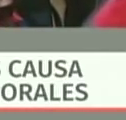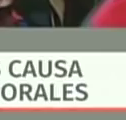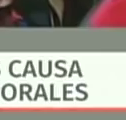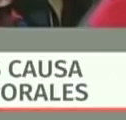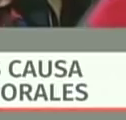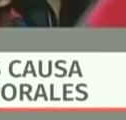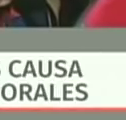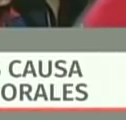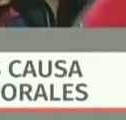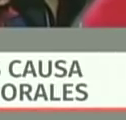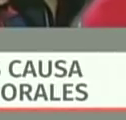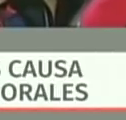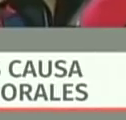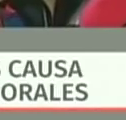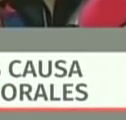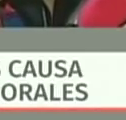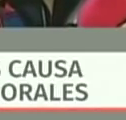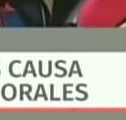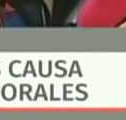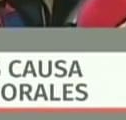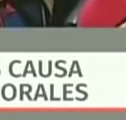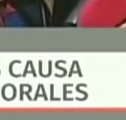Nuestro respeto, nuestra admiración al